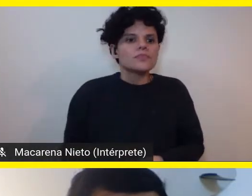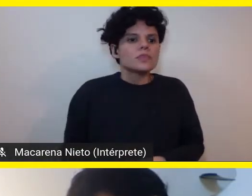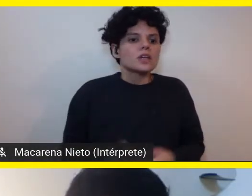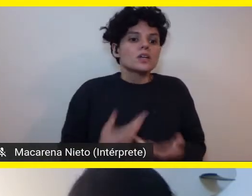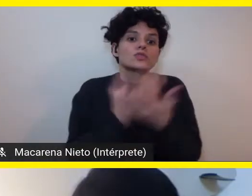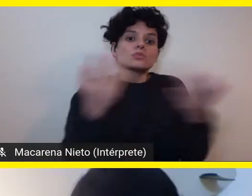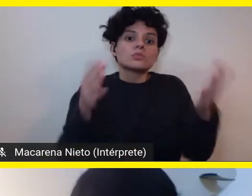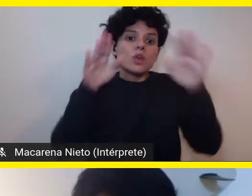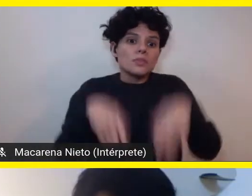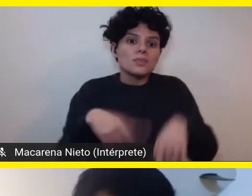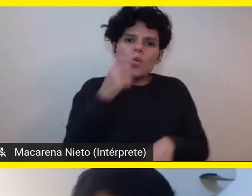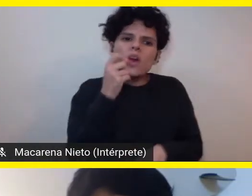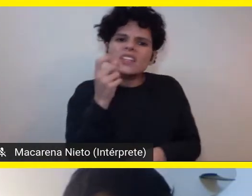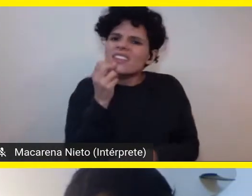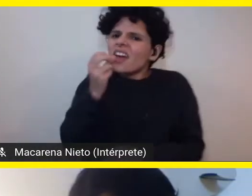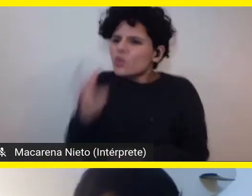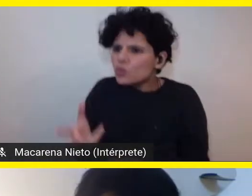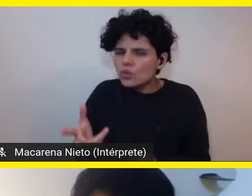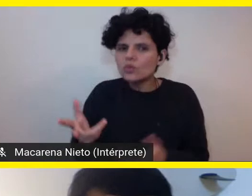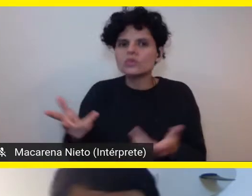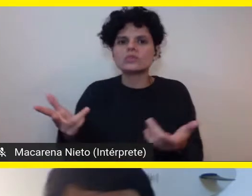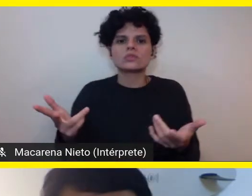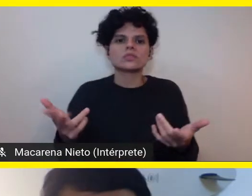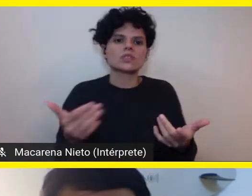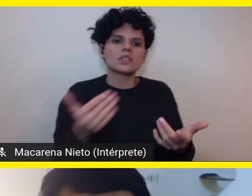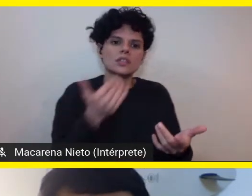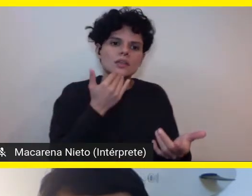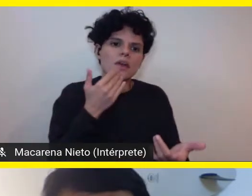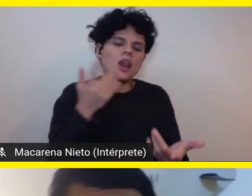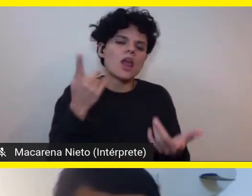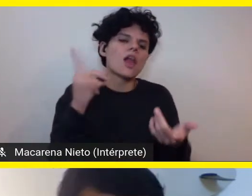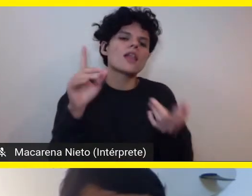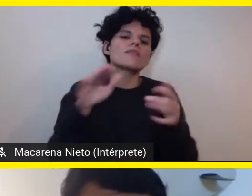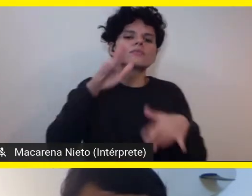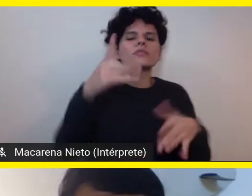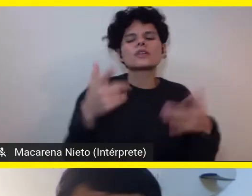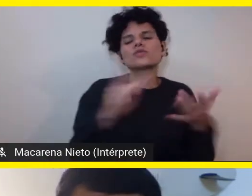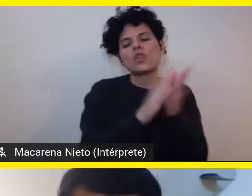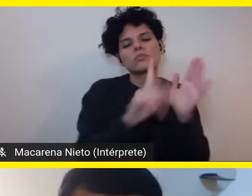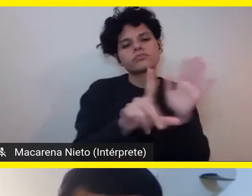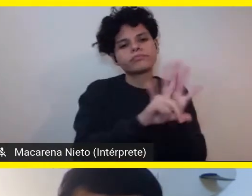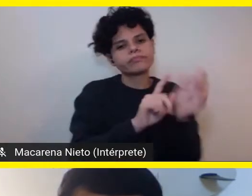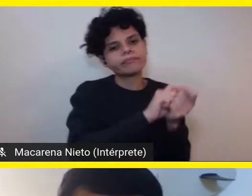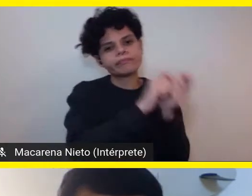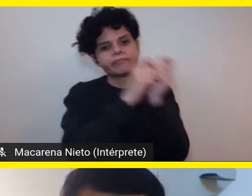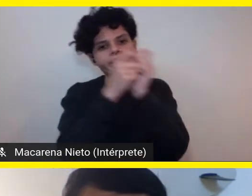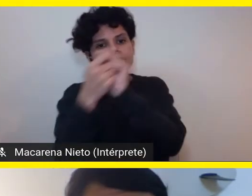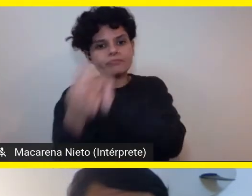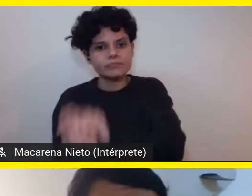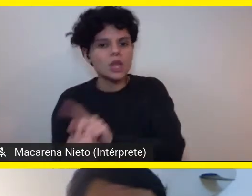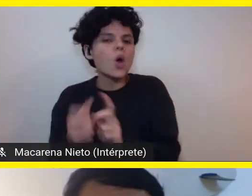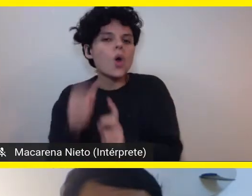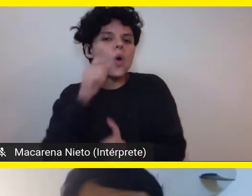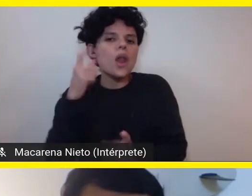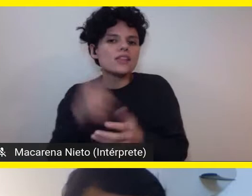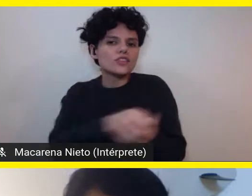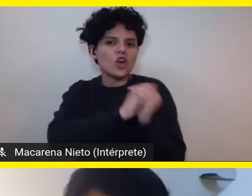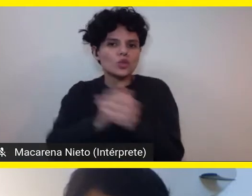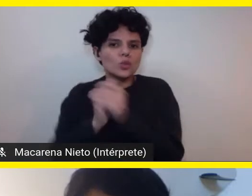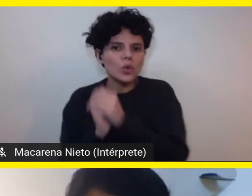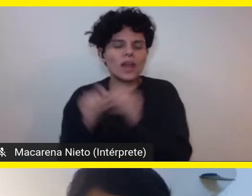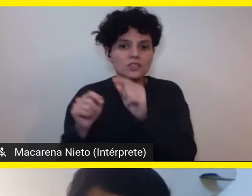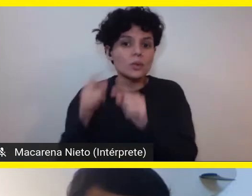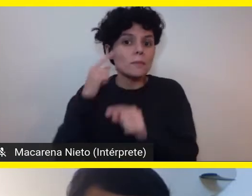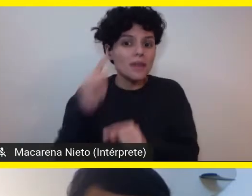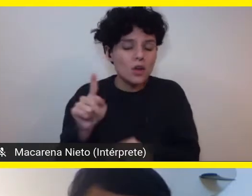Vicente, en la cual AIDE posteriormente se creyó y terminó por el delito de tortura, o aplicación de tormentos como crimen de lesa humanidad, pero hay otros aspectos de los